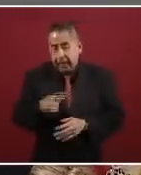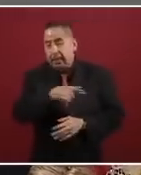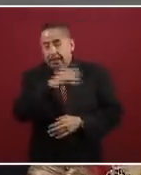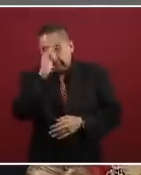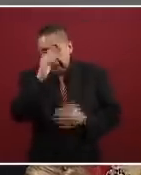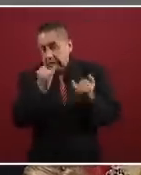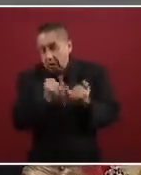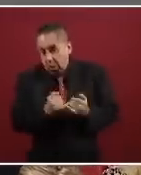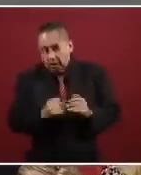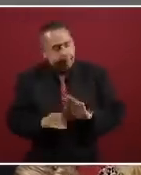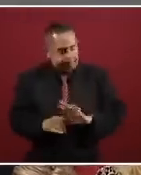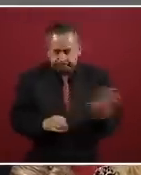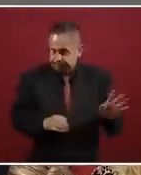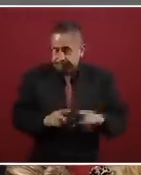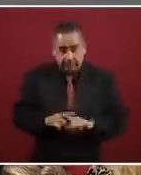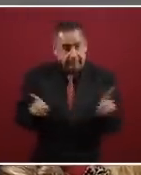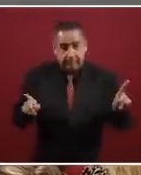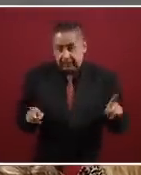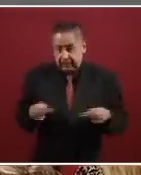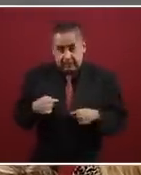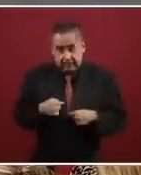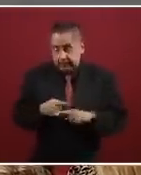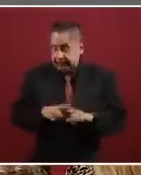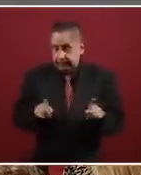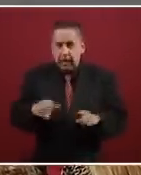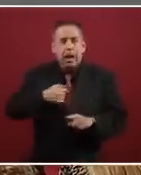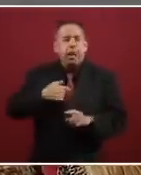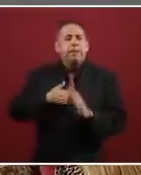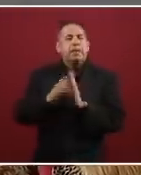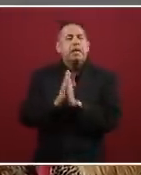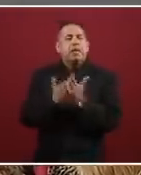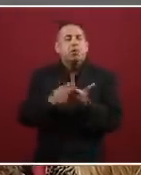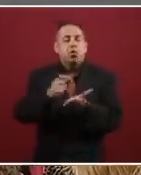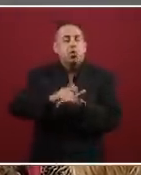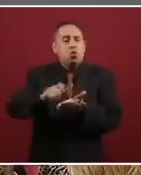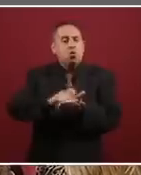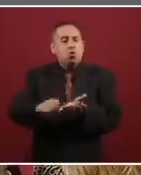Yo en el libro que publiqué,